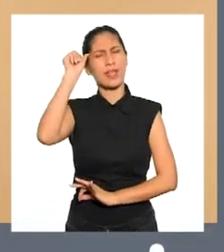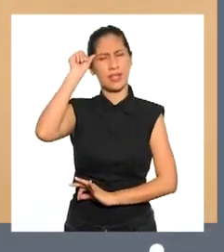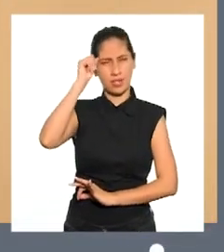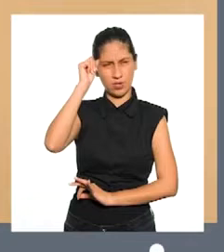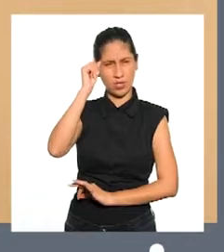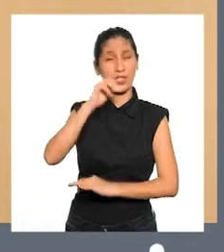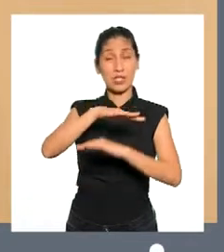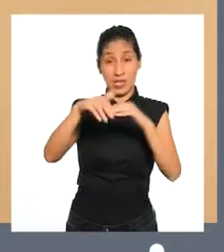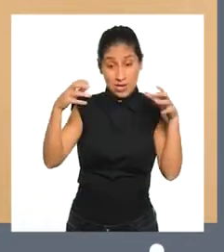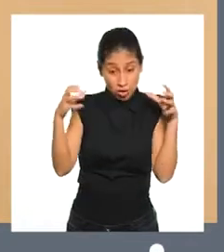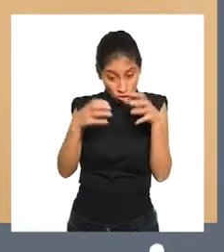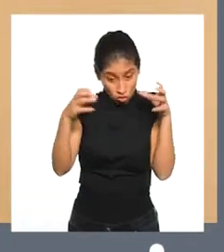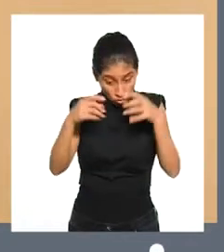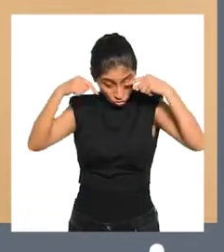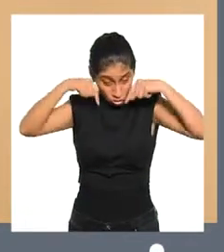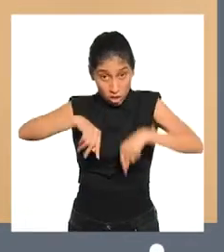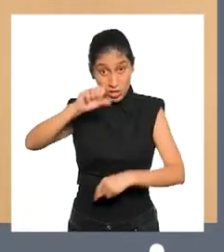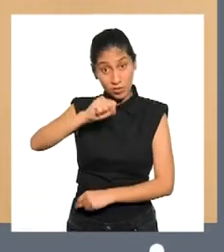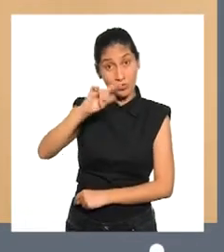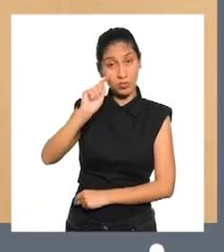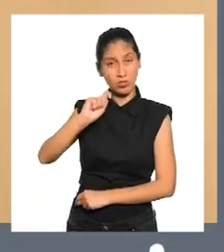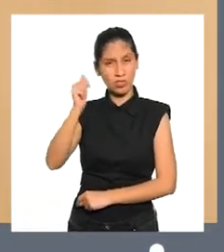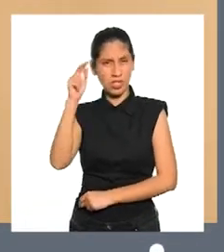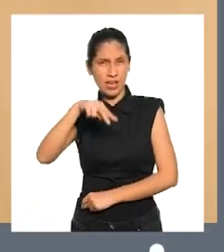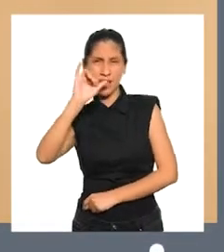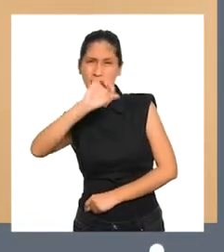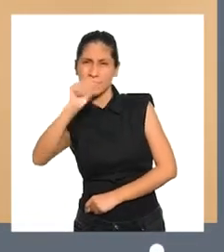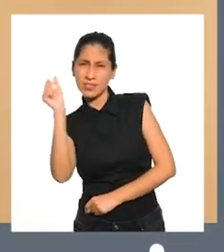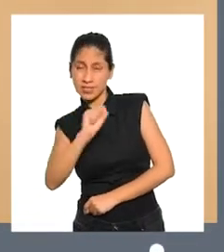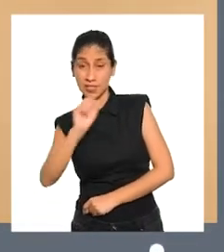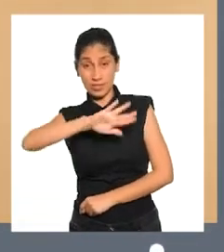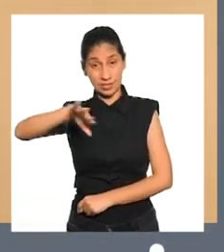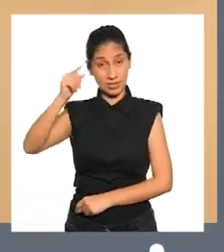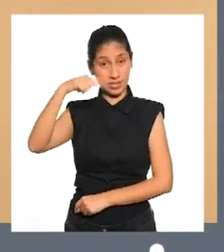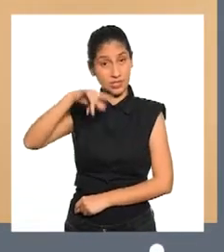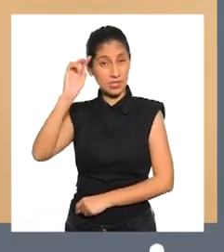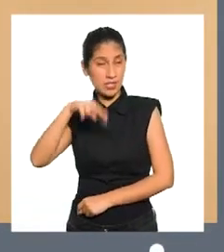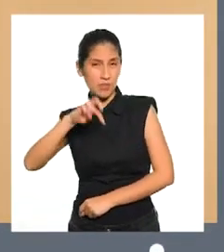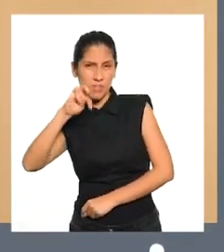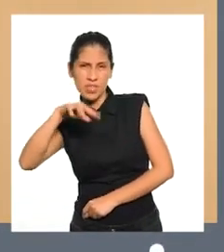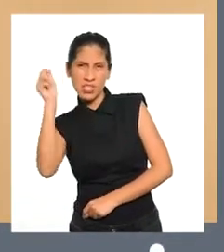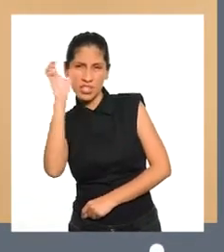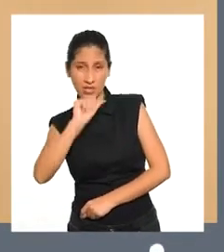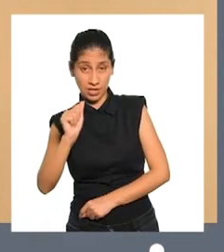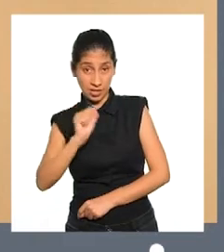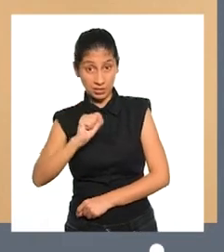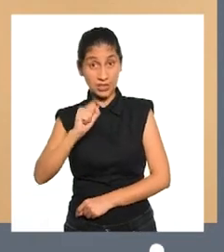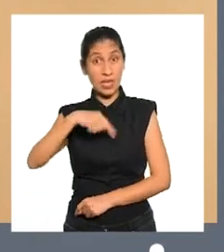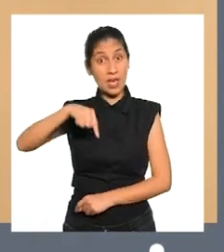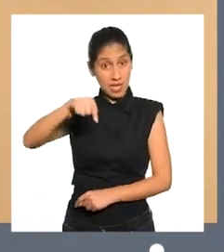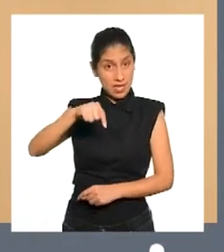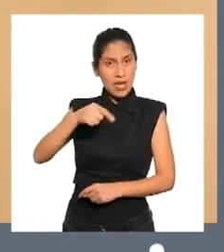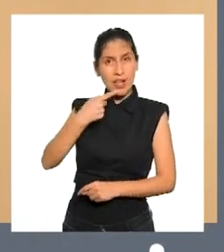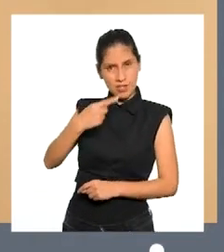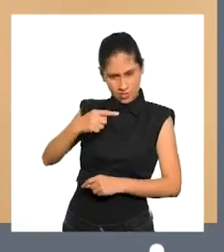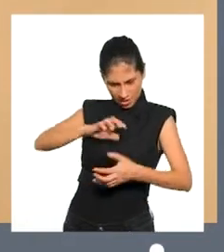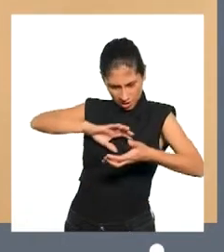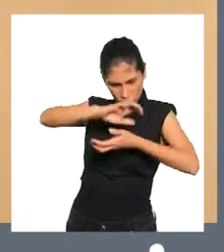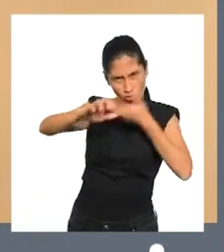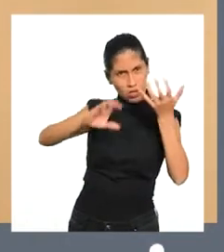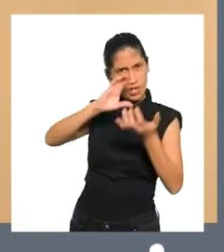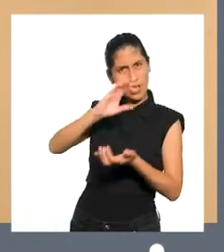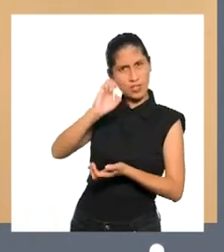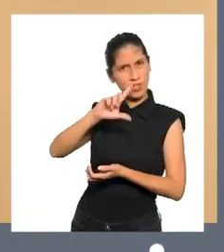sustancias químicas que se impregnan en los genes y les ordena a las células qué hacer se llama epigenoma.